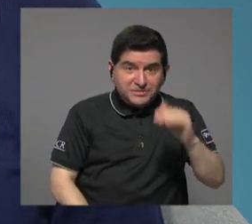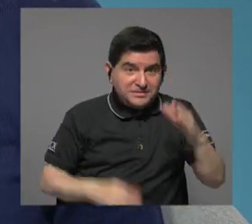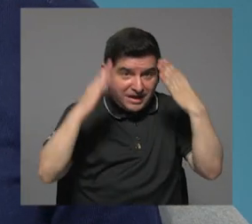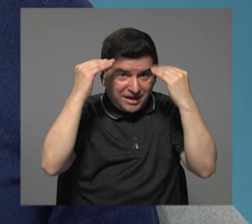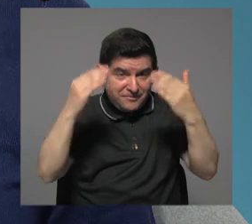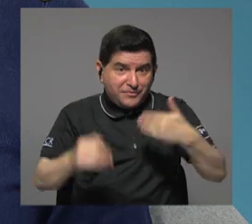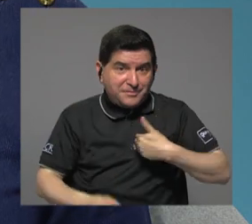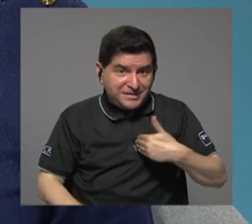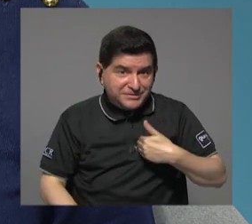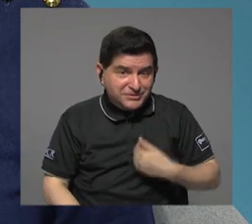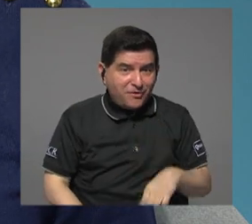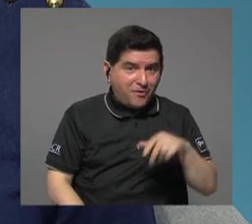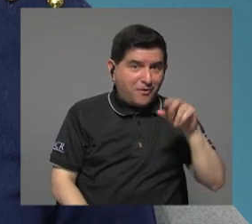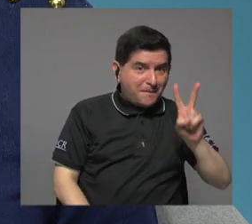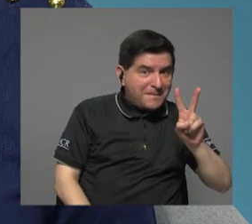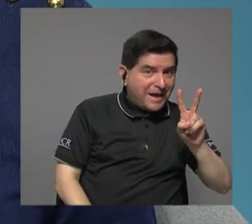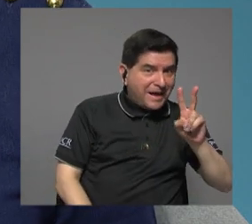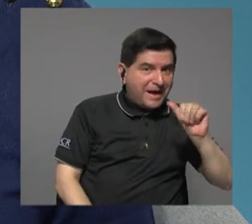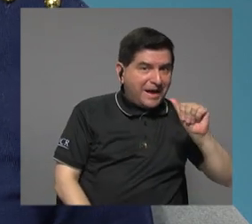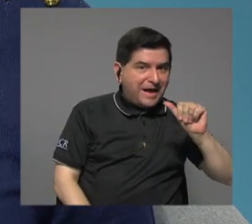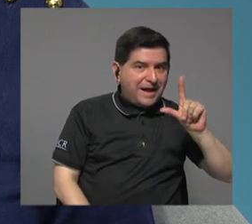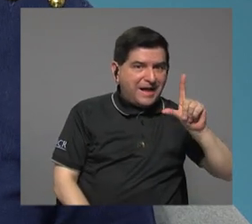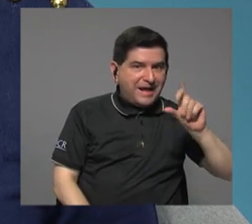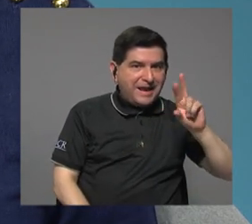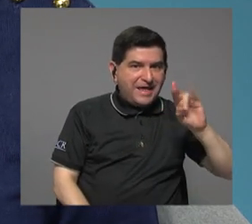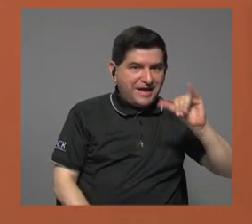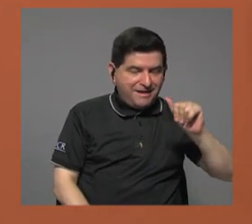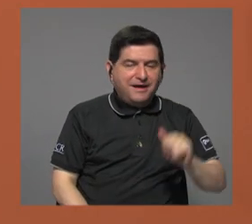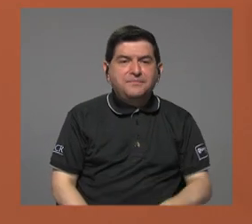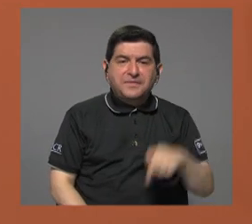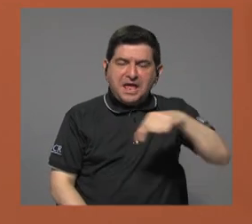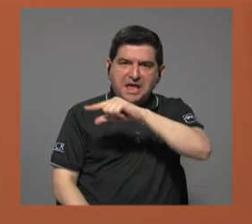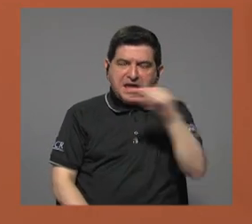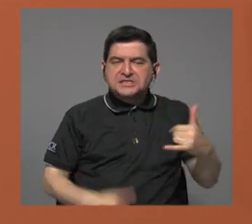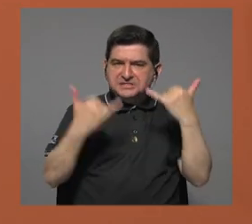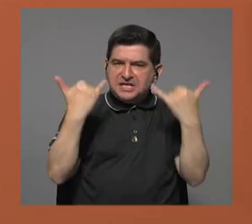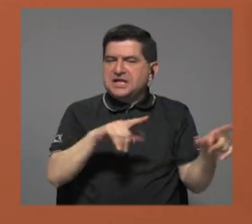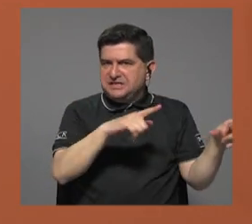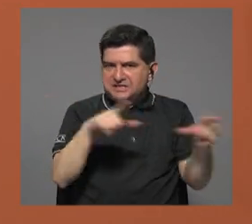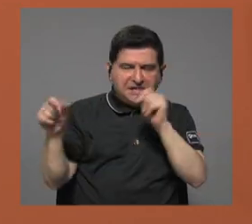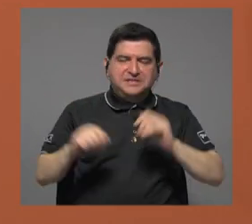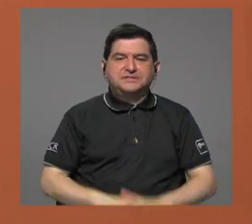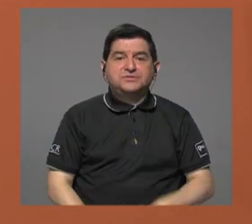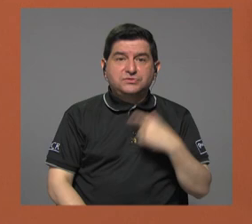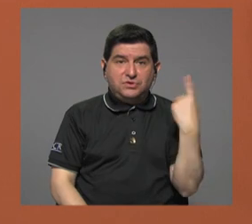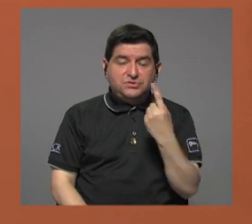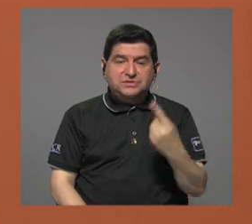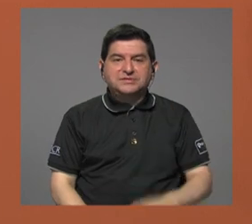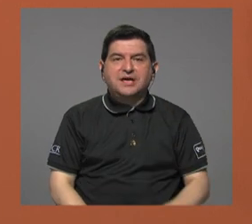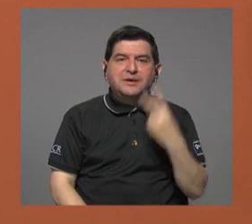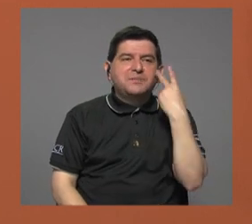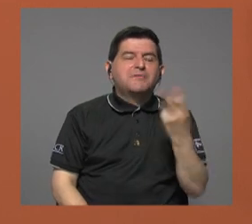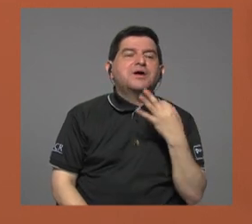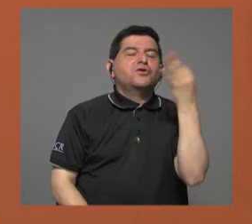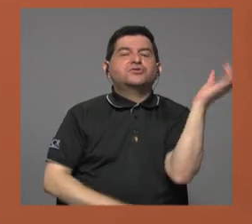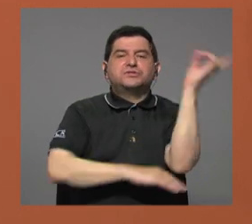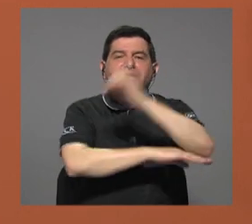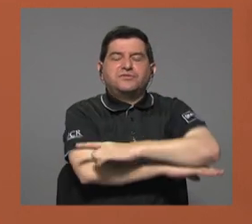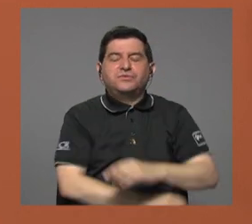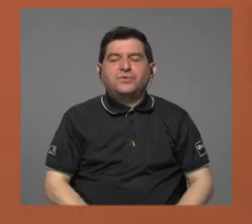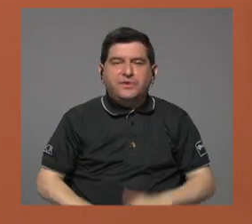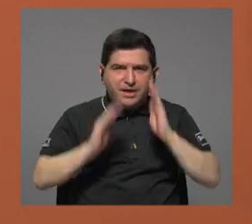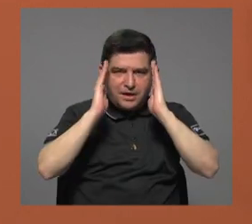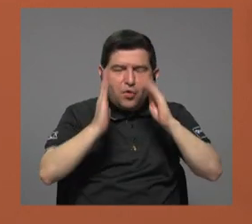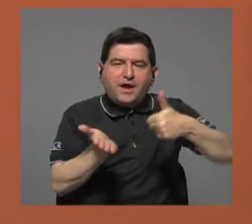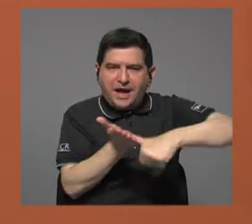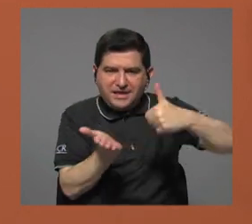informaciones pero creo que estaríamos estaríamos hasta aquí por esta semana estamos doña laura y como siempre nos vemos en los próximos días siguiendo con la cobertura